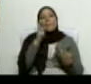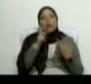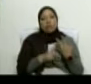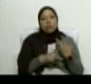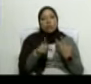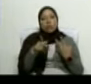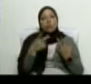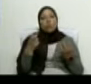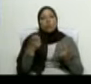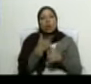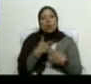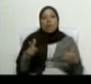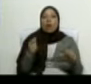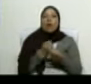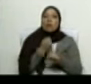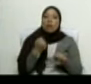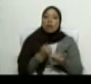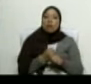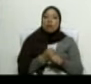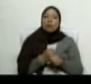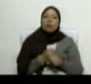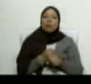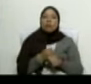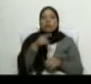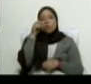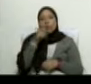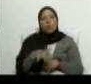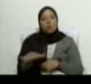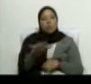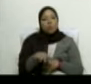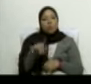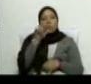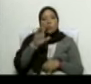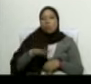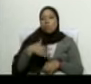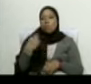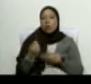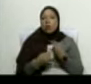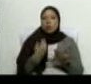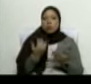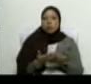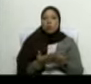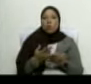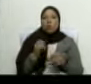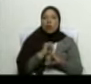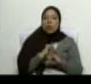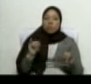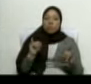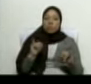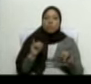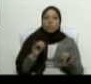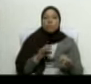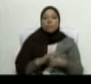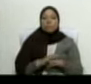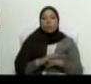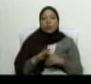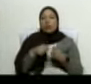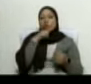La democracia se supone que es gobierno del pueblo, por el pueblo y para el pueblo. La articulación entre la